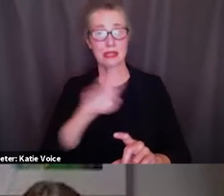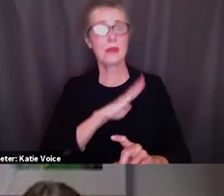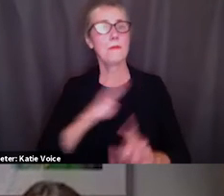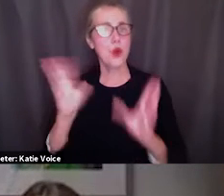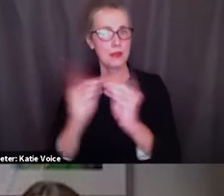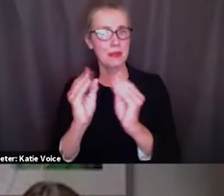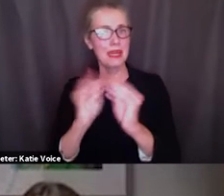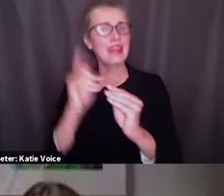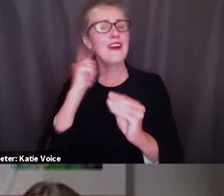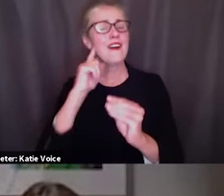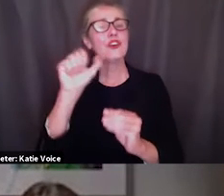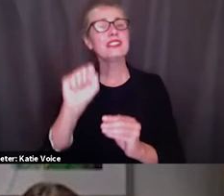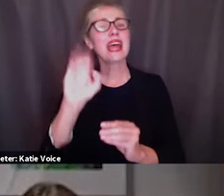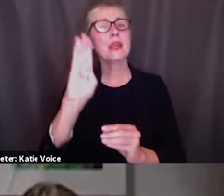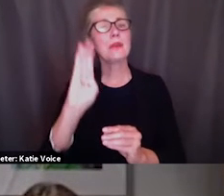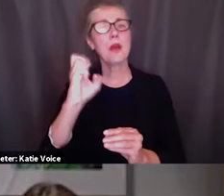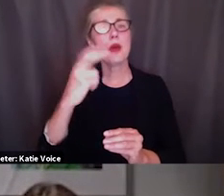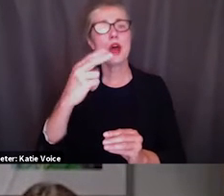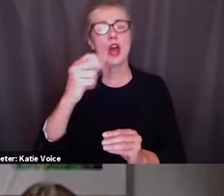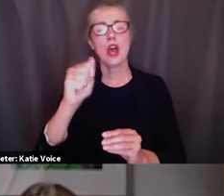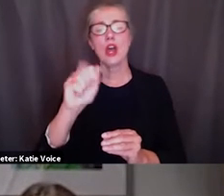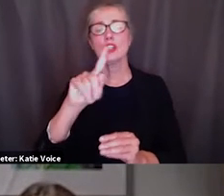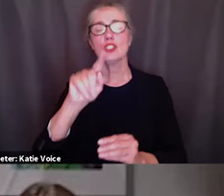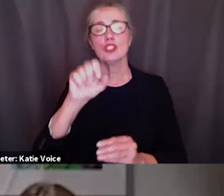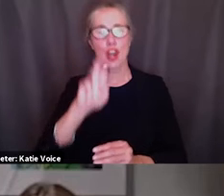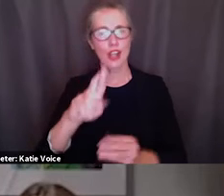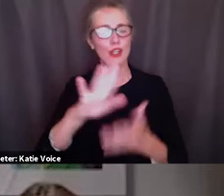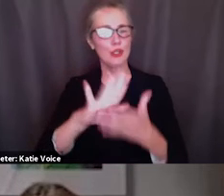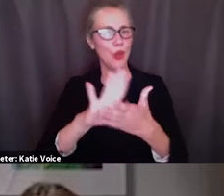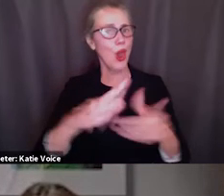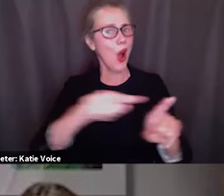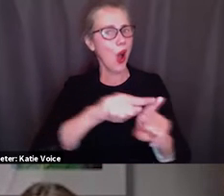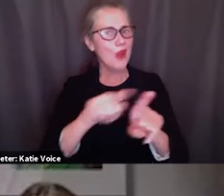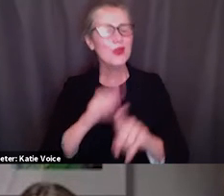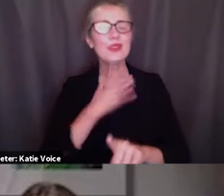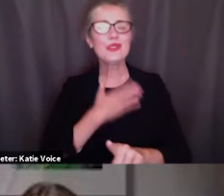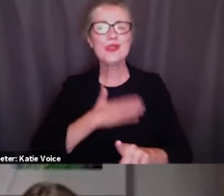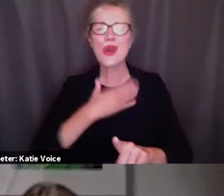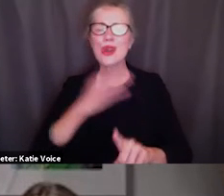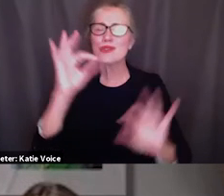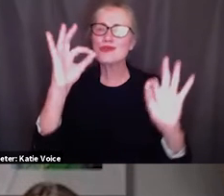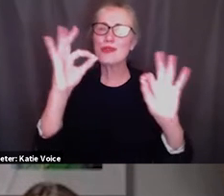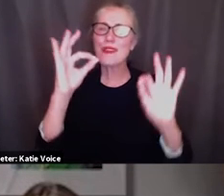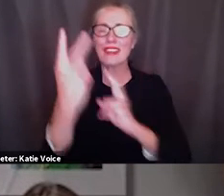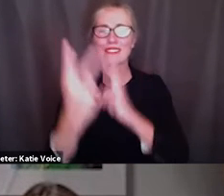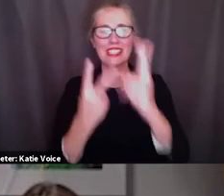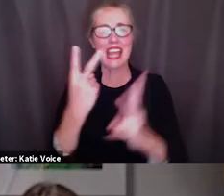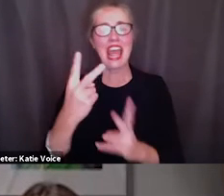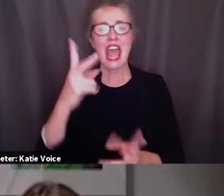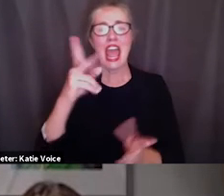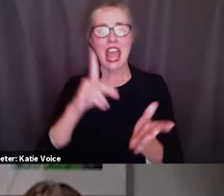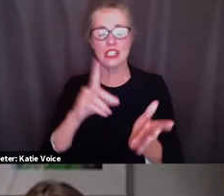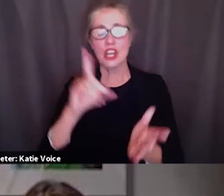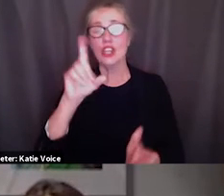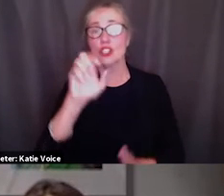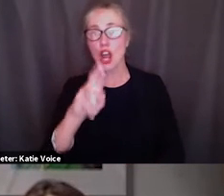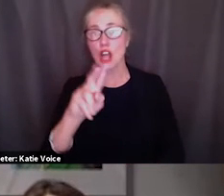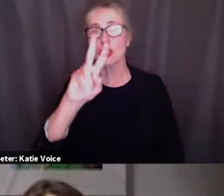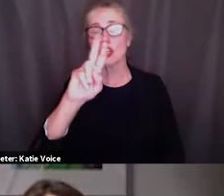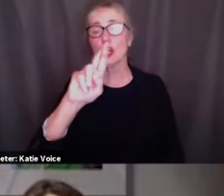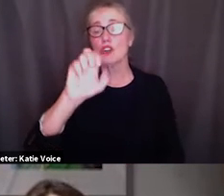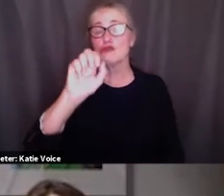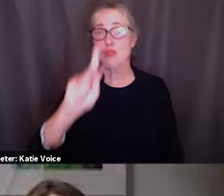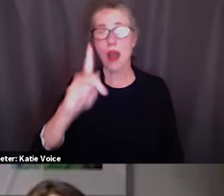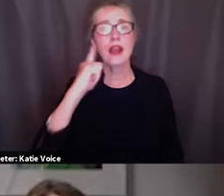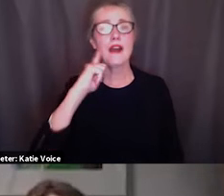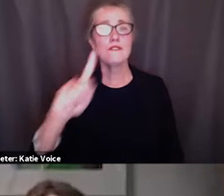School y están haciendo cosas maravillosas también ahí. También tuve una excelente visita con el Dr. Brock en la Cumbre Junior High School y